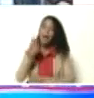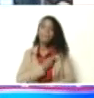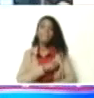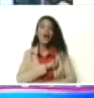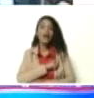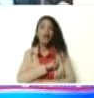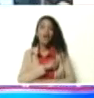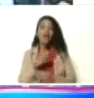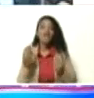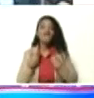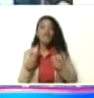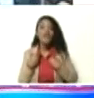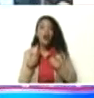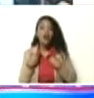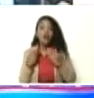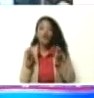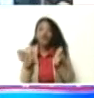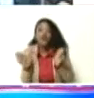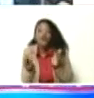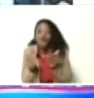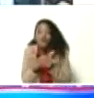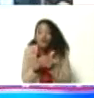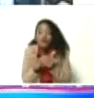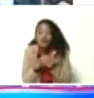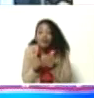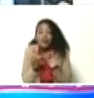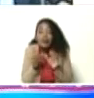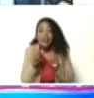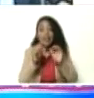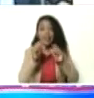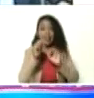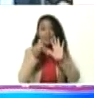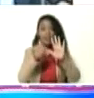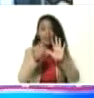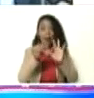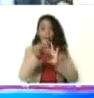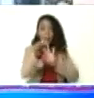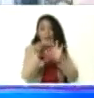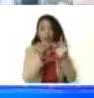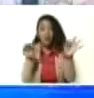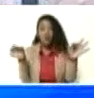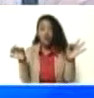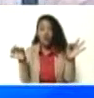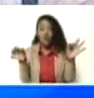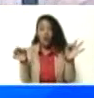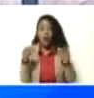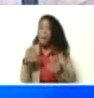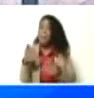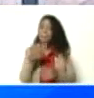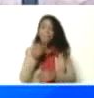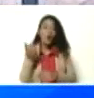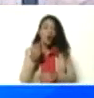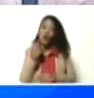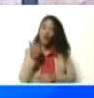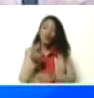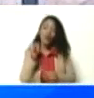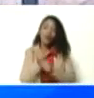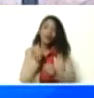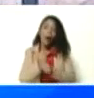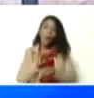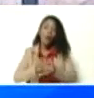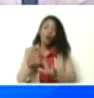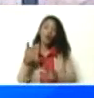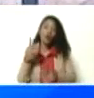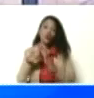y vive en un cuchutril de 6 metros cuadrados y mejor no digo en qué trabaja, porque todos los trabajos